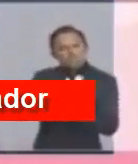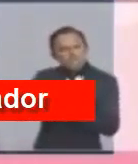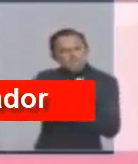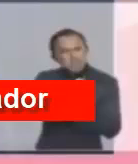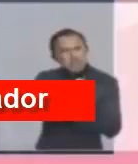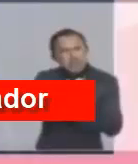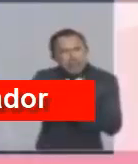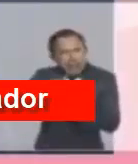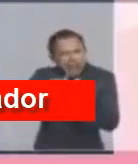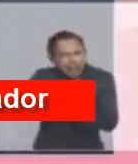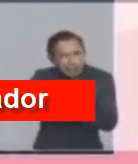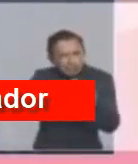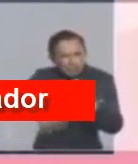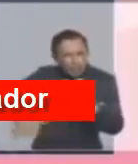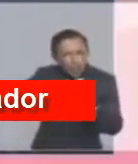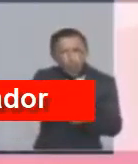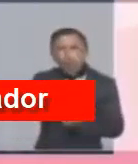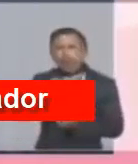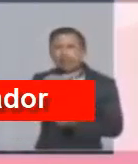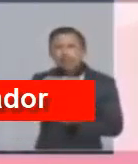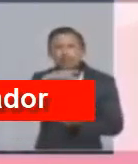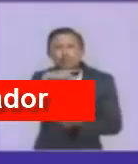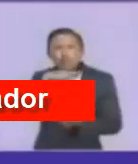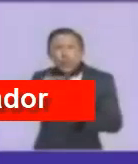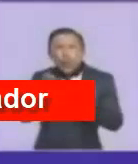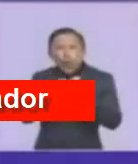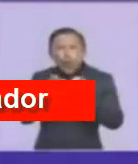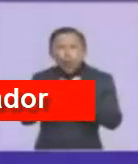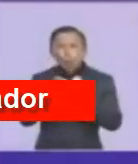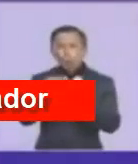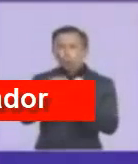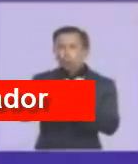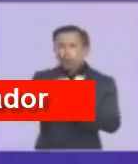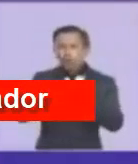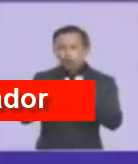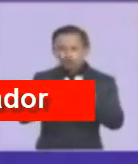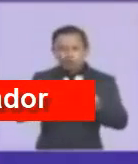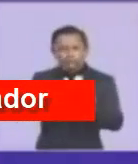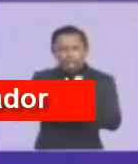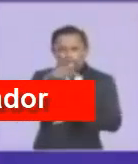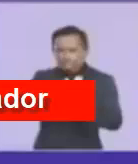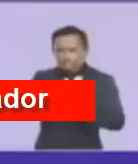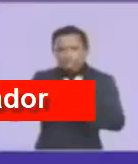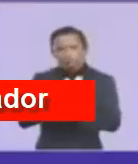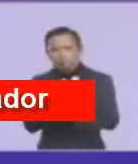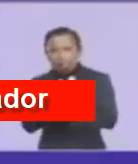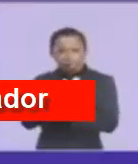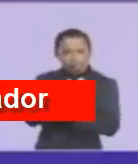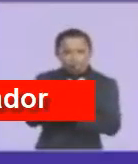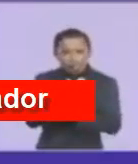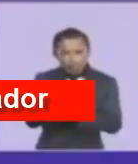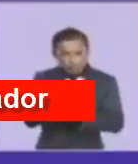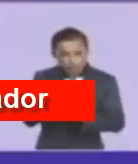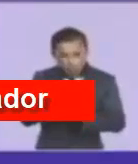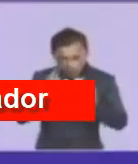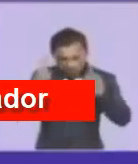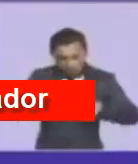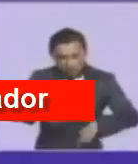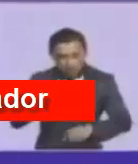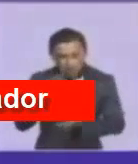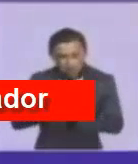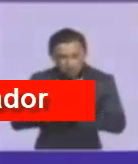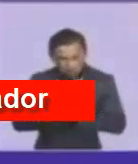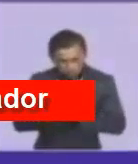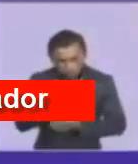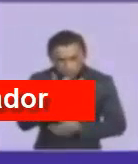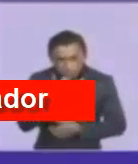representante que es el que cuida los detalles estos, y habremos de ver porque si vamos a cambiar para que nos vaya, o sea, para que aprieten los